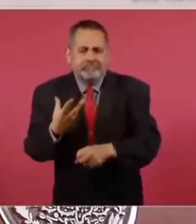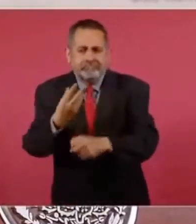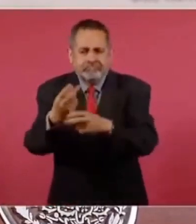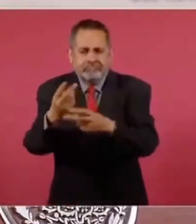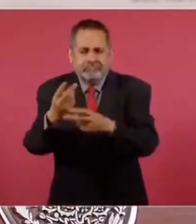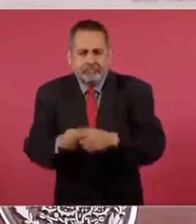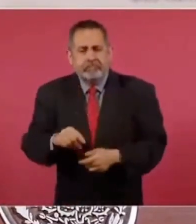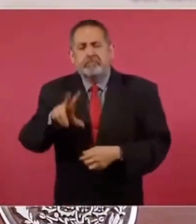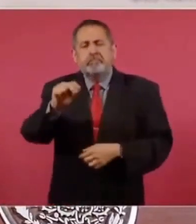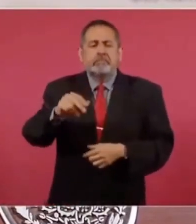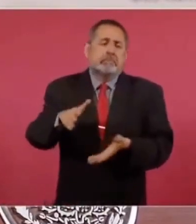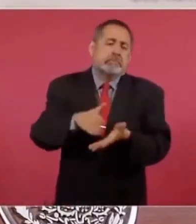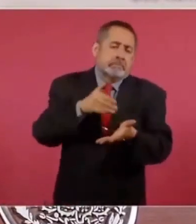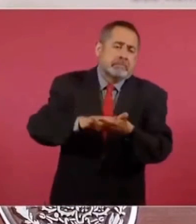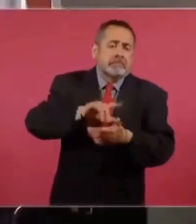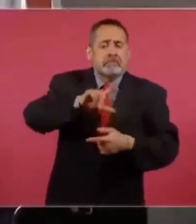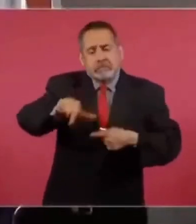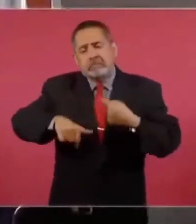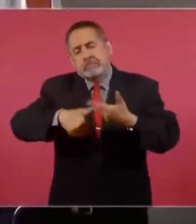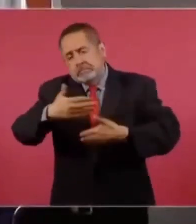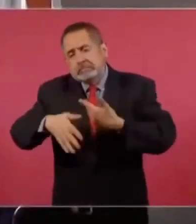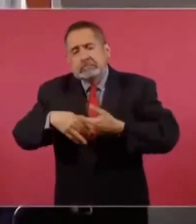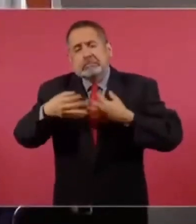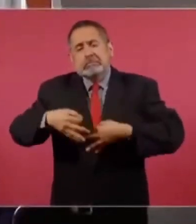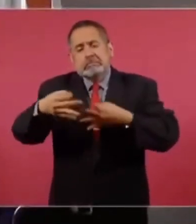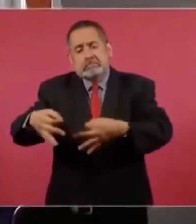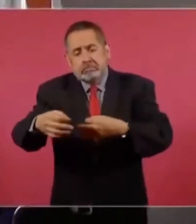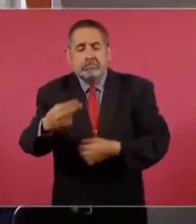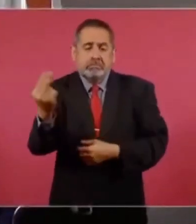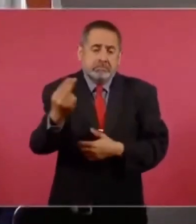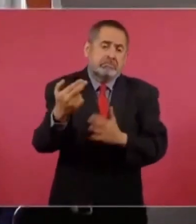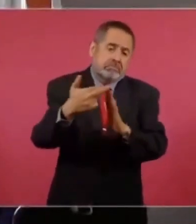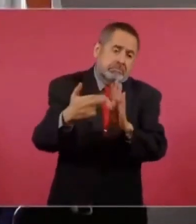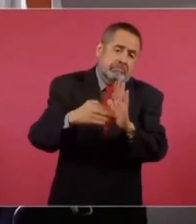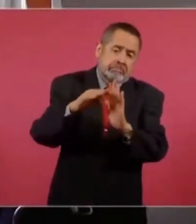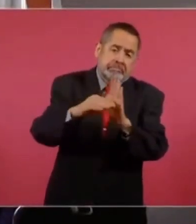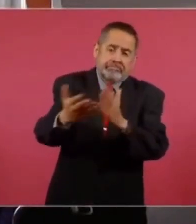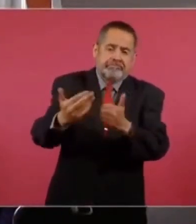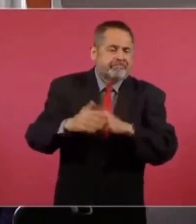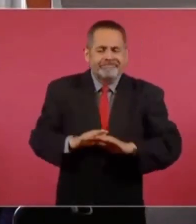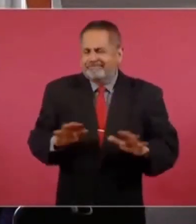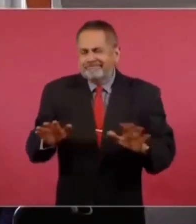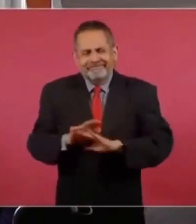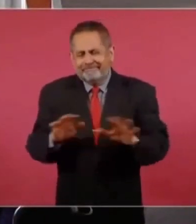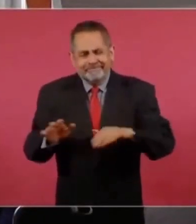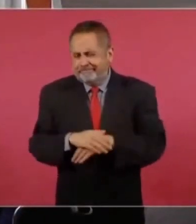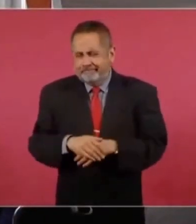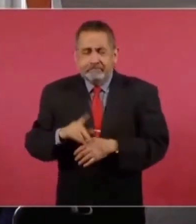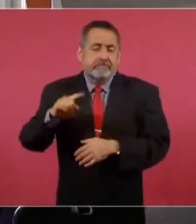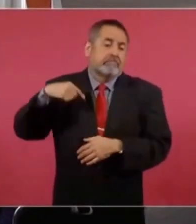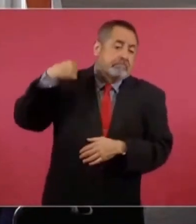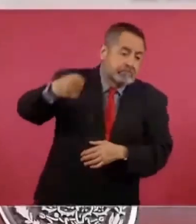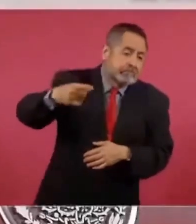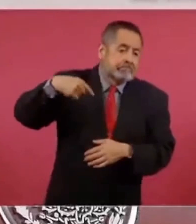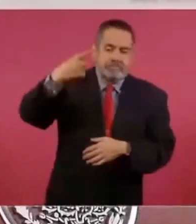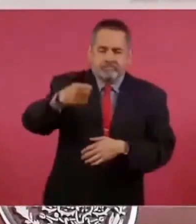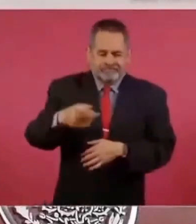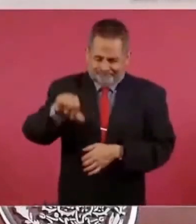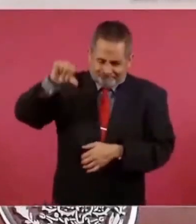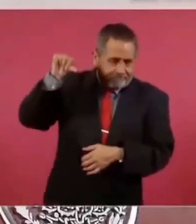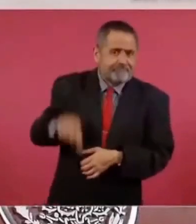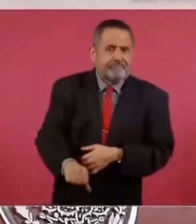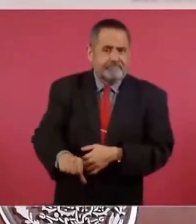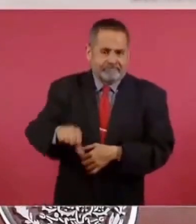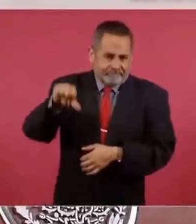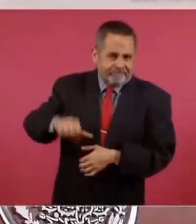de burocracia, nada de pedir requisitos, nada de mañana. El